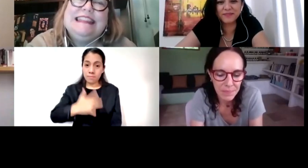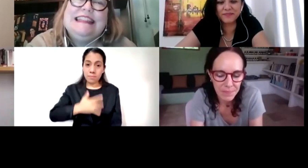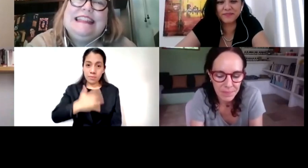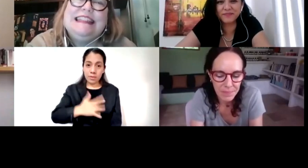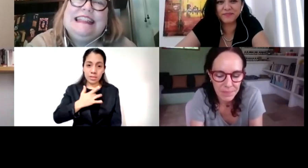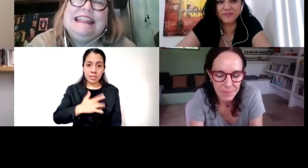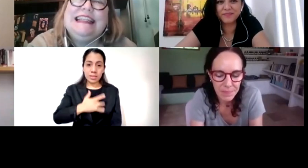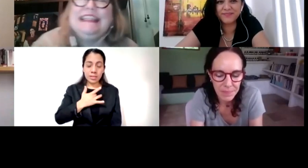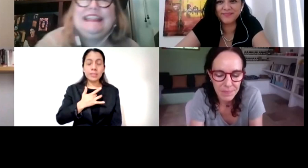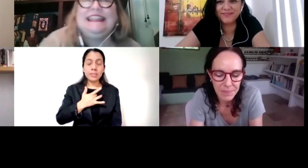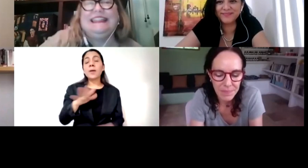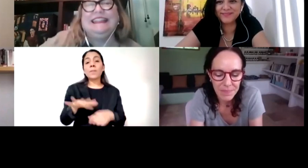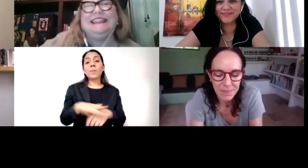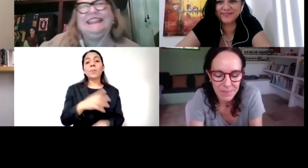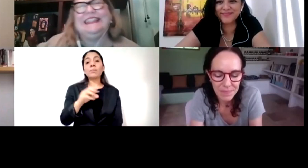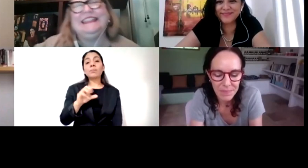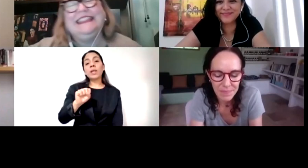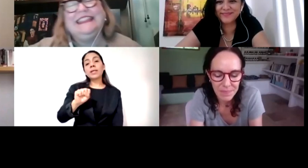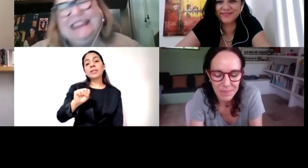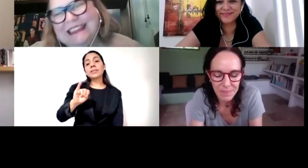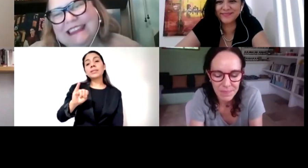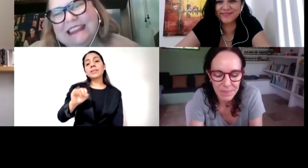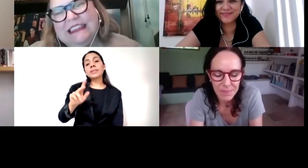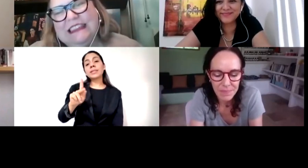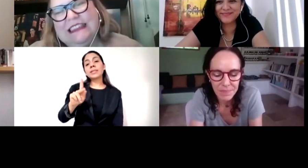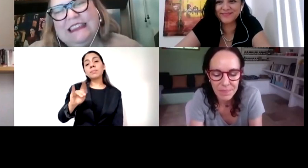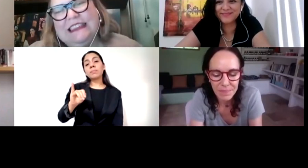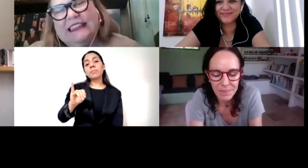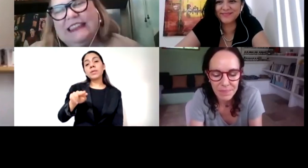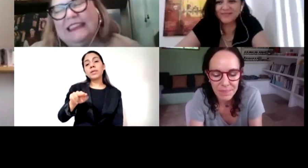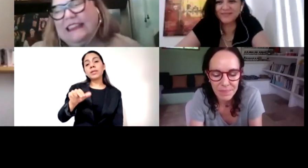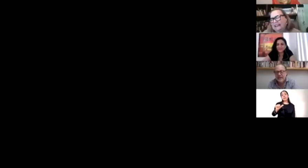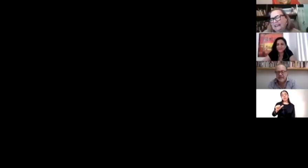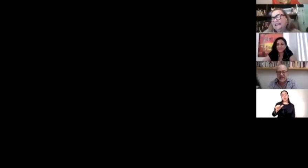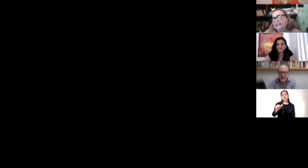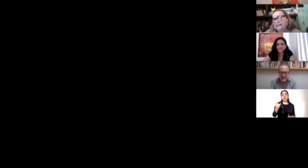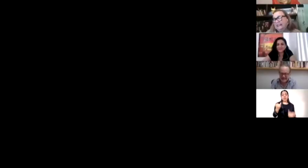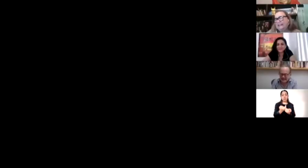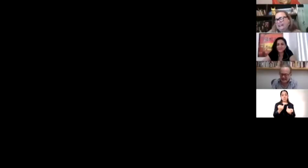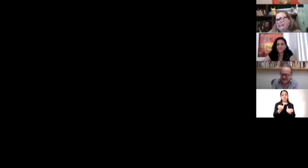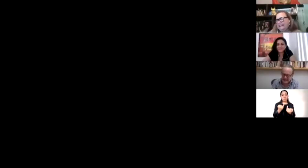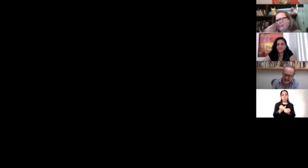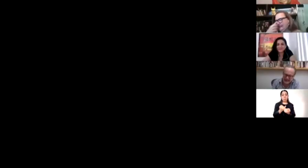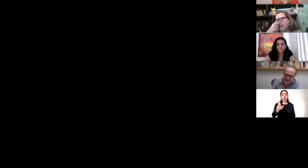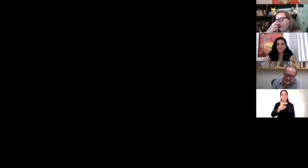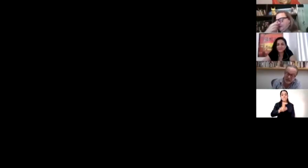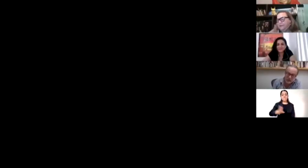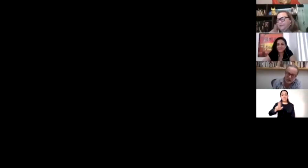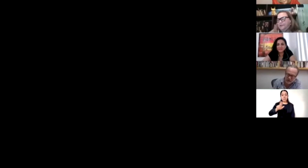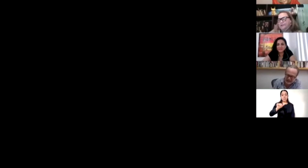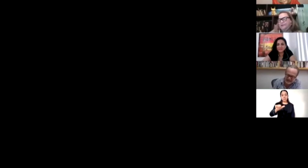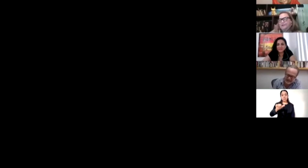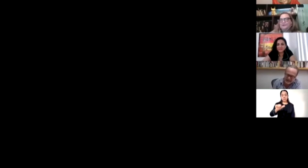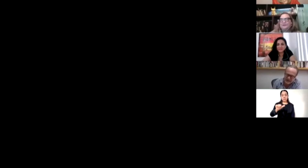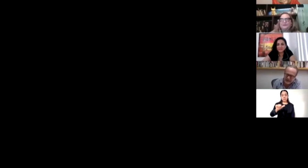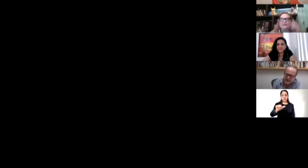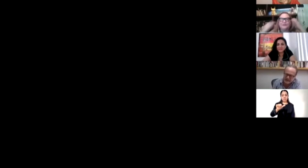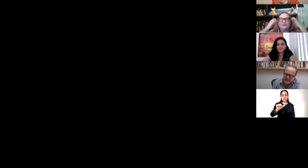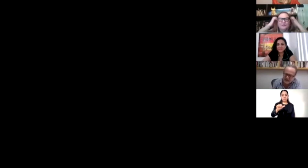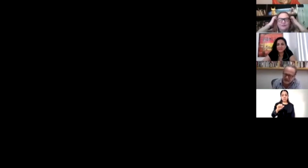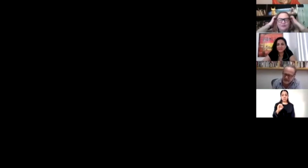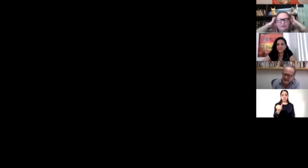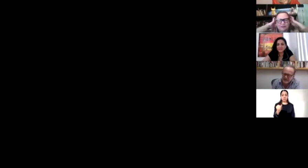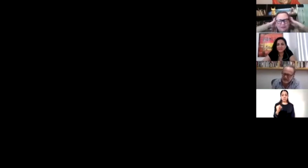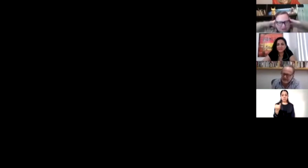no paran y va a haber otro conversatorio el martes 16 ¿no? vamos a tener entre otros al secretario de